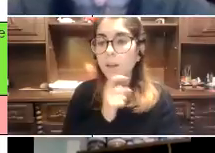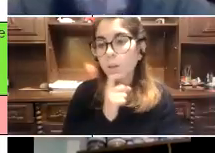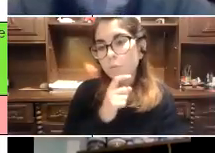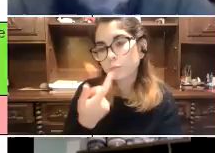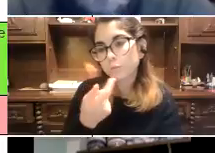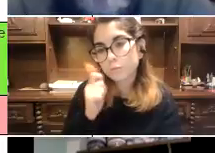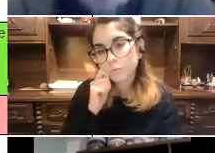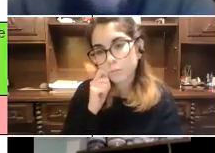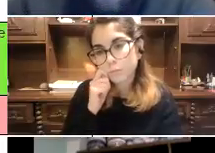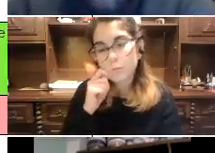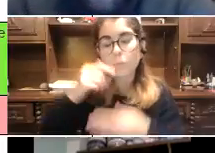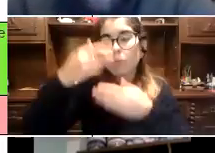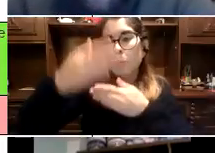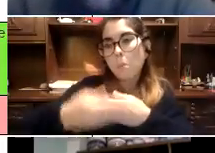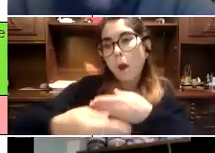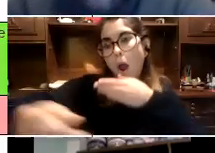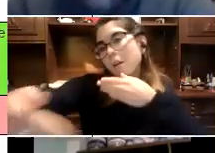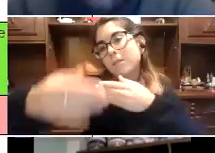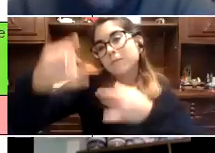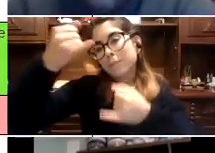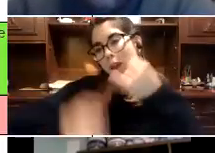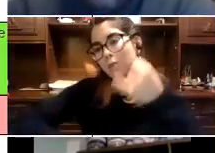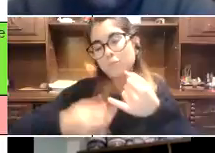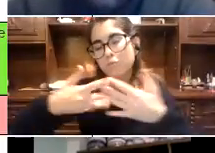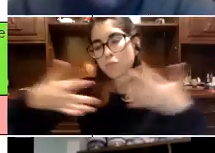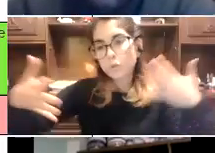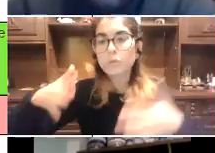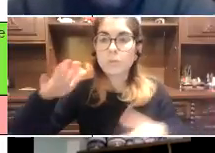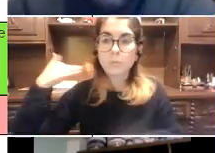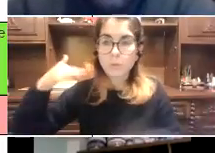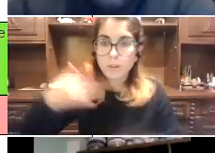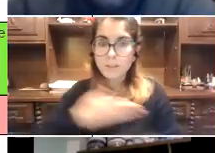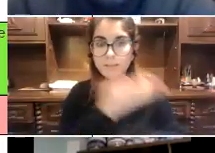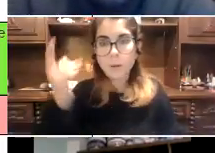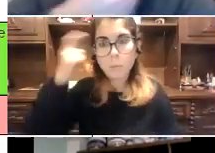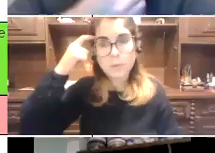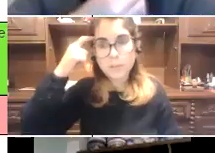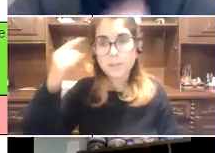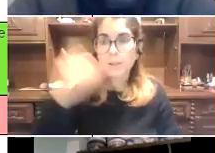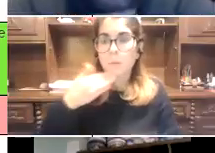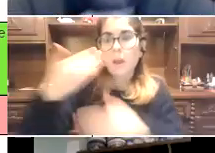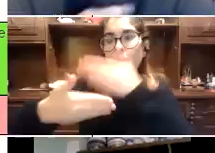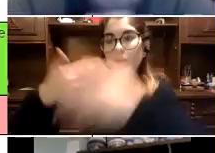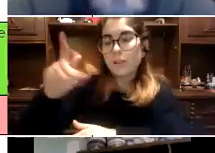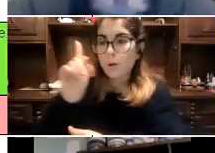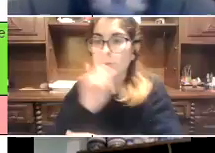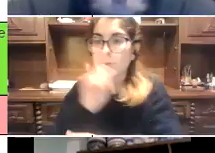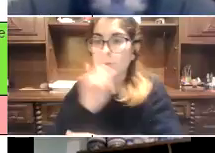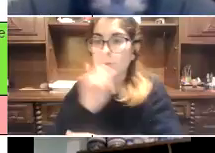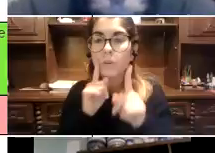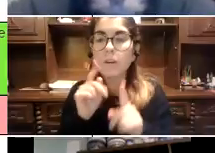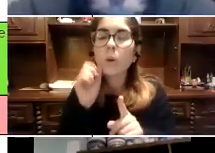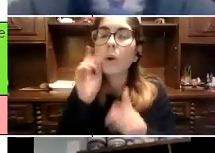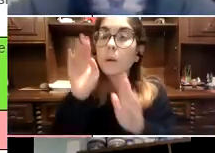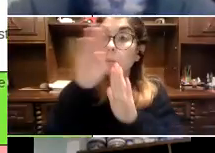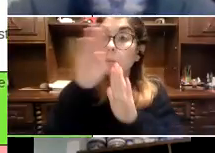mucho prorrogarlo más tiempo porque me interesa que también empecemos a pensar en la última evaluación. ¿Y la pauta de eso está